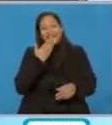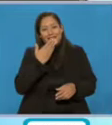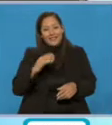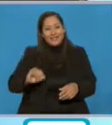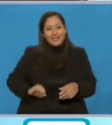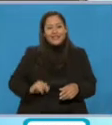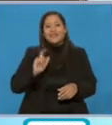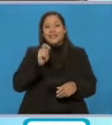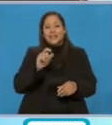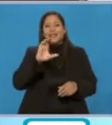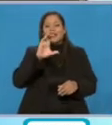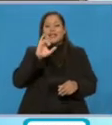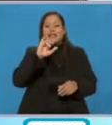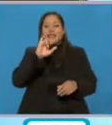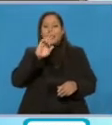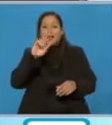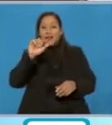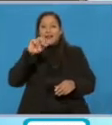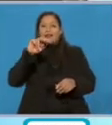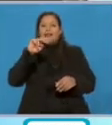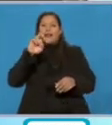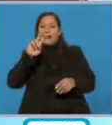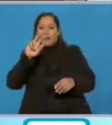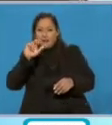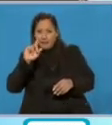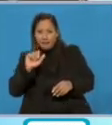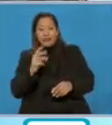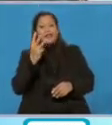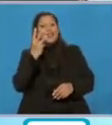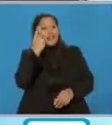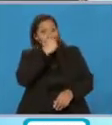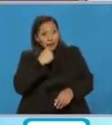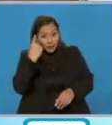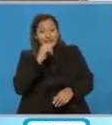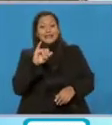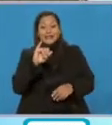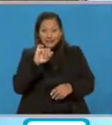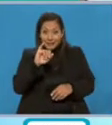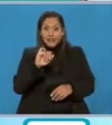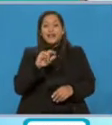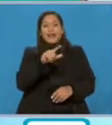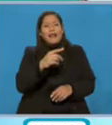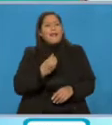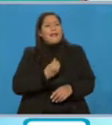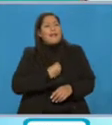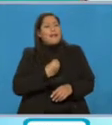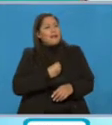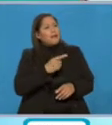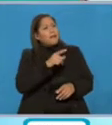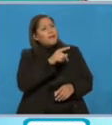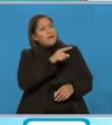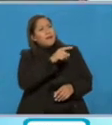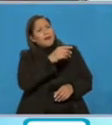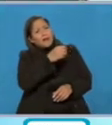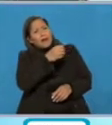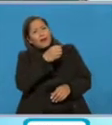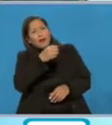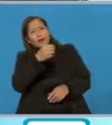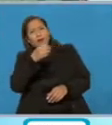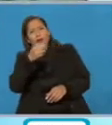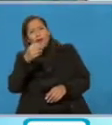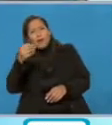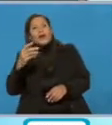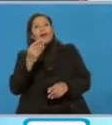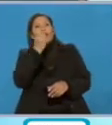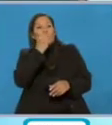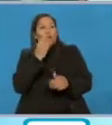Sierra Nevada, el director se Pero llama aunque sean Cristi Puyo. entonces 3 horas, porque dices que Aunque son sean 3 3 horas, horas. aguantas perfecto la película. Como una sobremesa, ¿cuánto